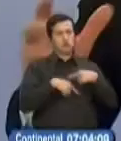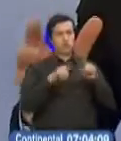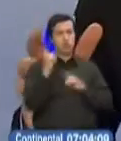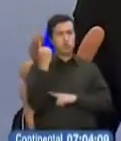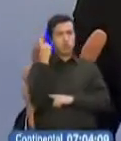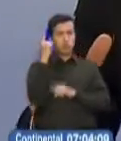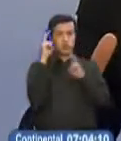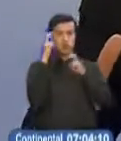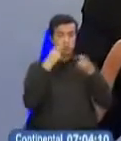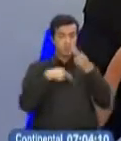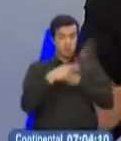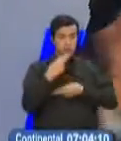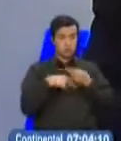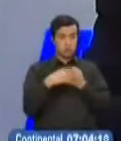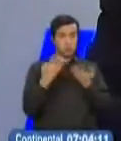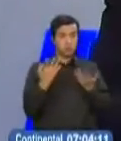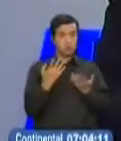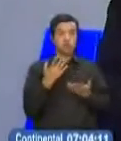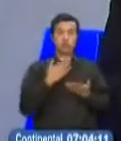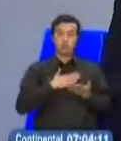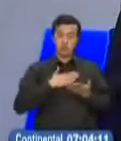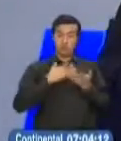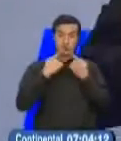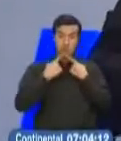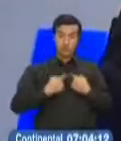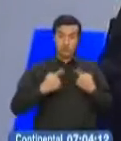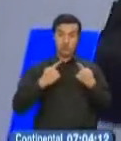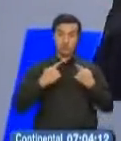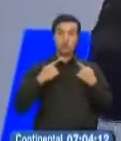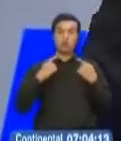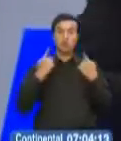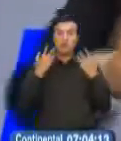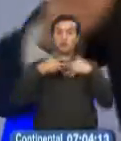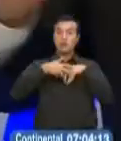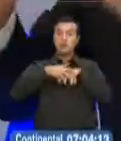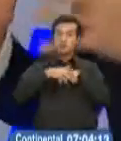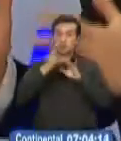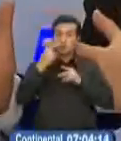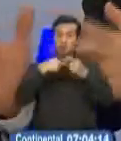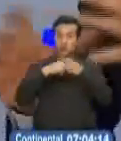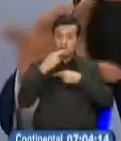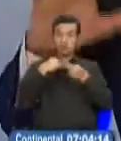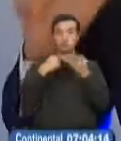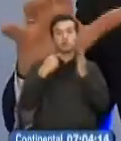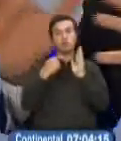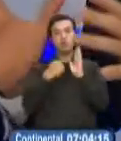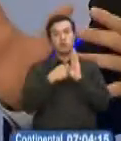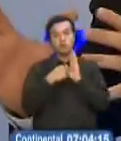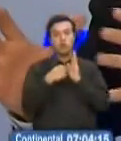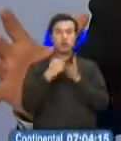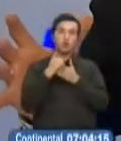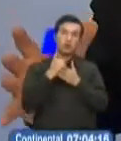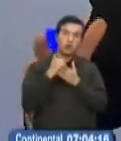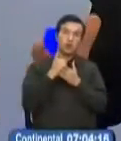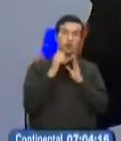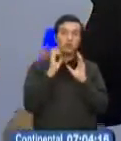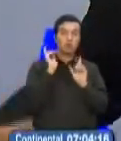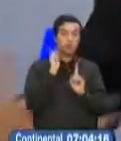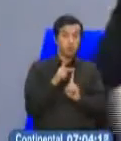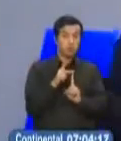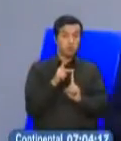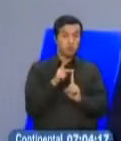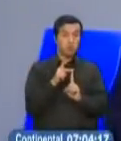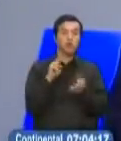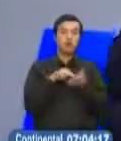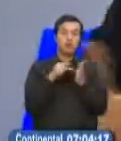que centrar en el tema del comercio. Es decir, yo estoy hablando de no centrar una integración sobre el comercio y temas arancelarios. Es decir, pero tiene